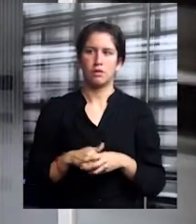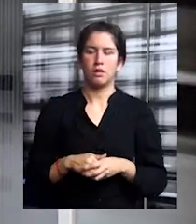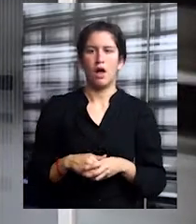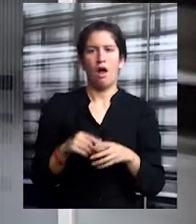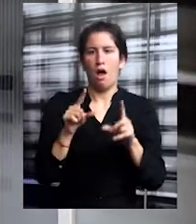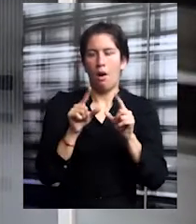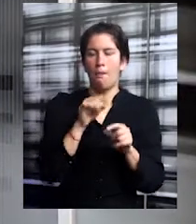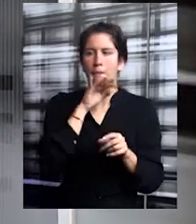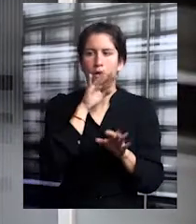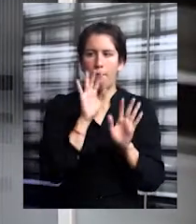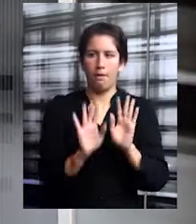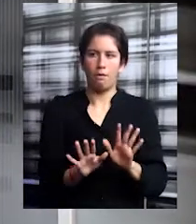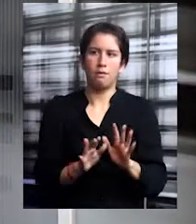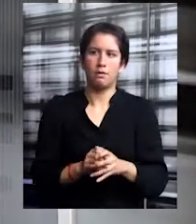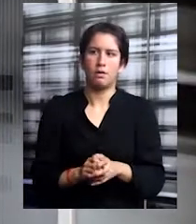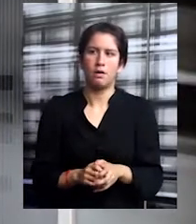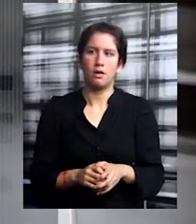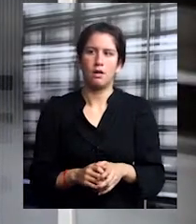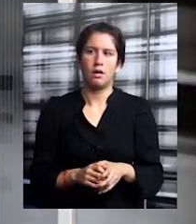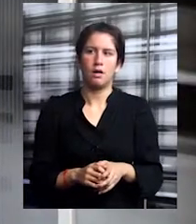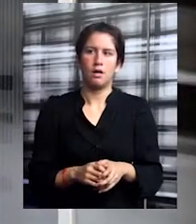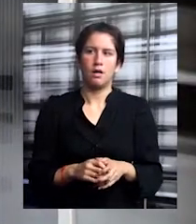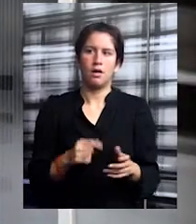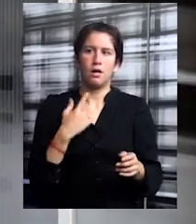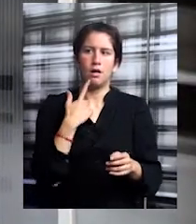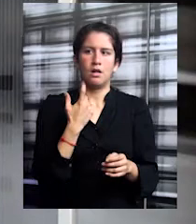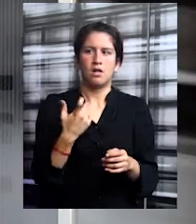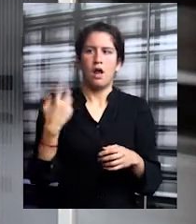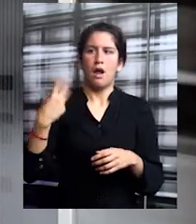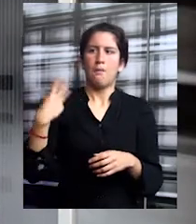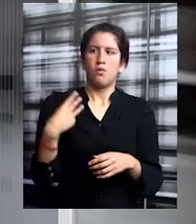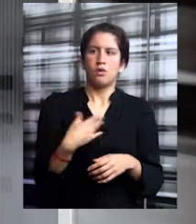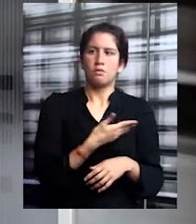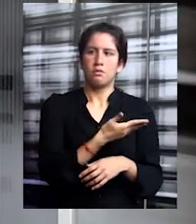rol debieran tener los municipios dentro de esta nueva Constitución?